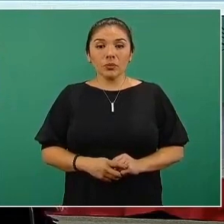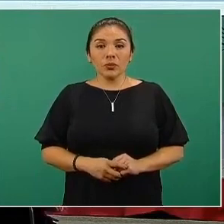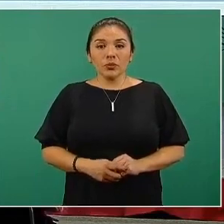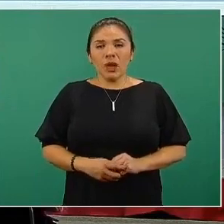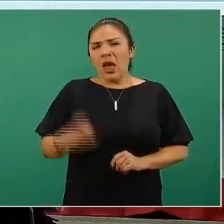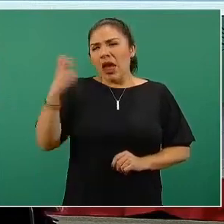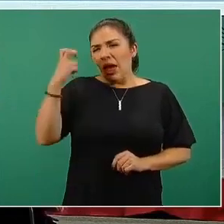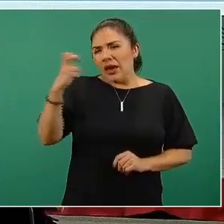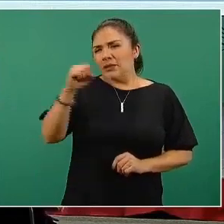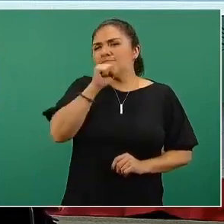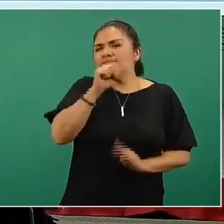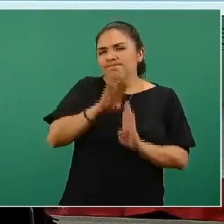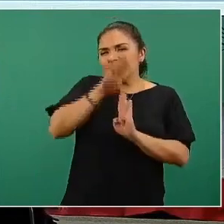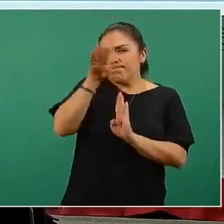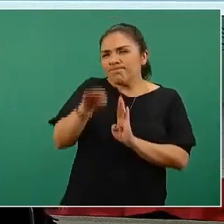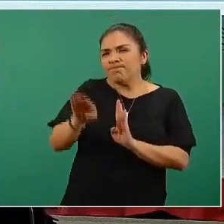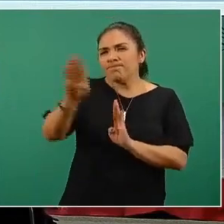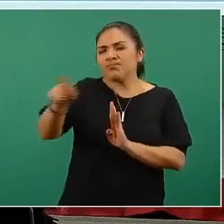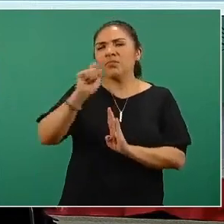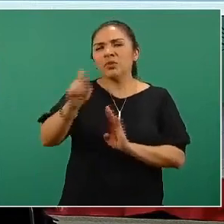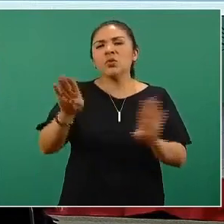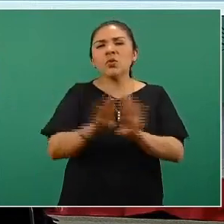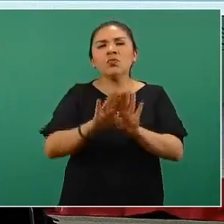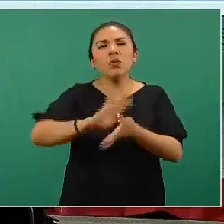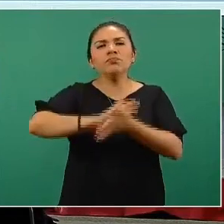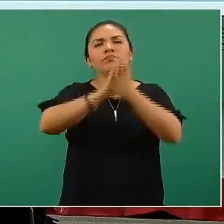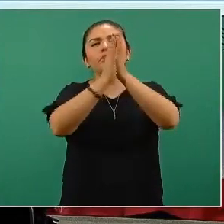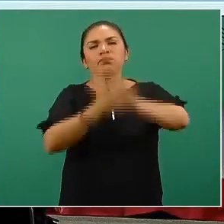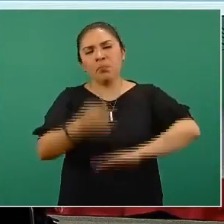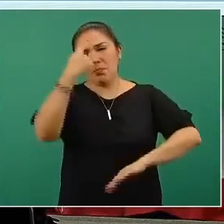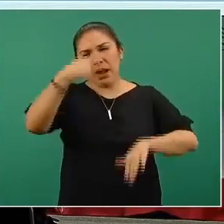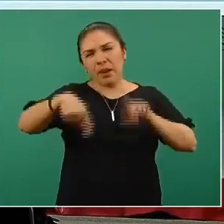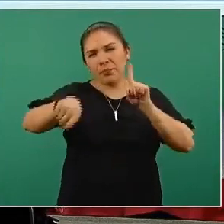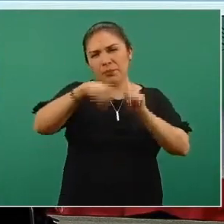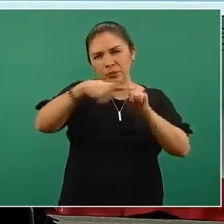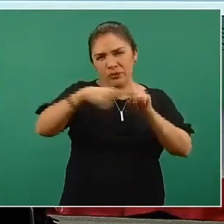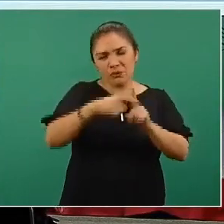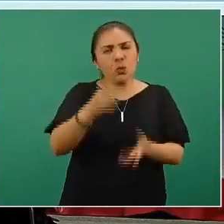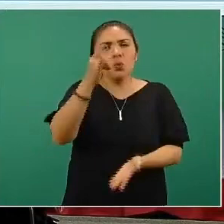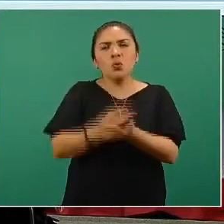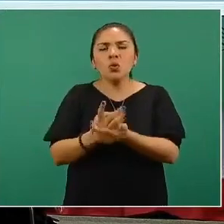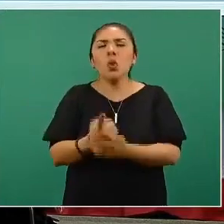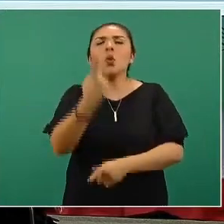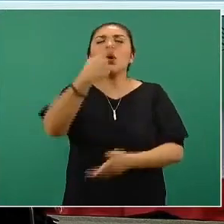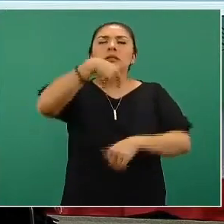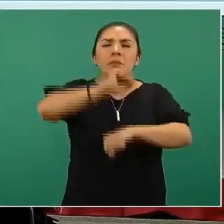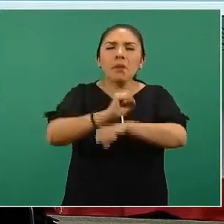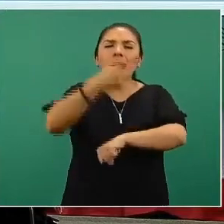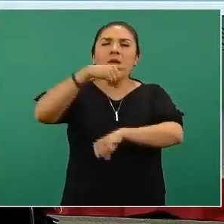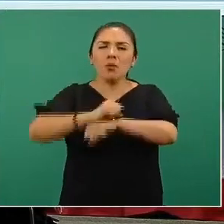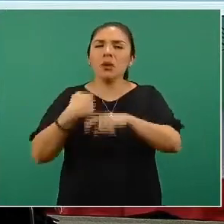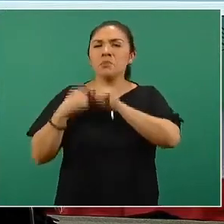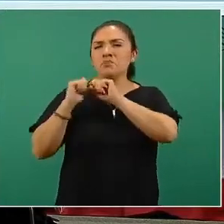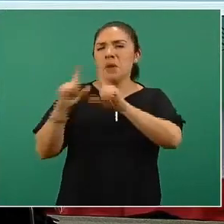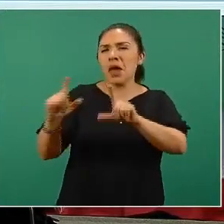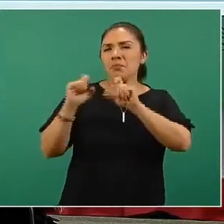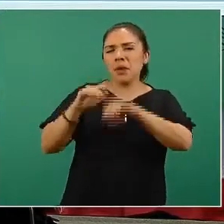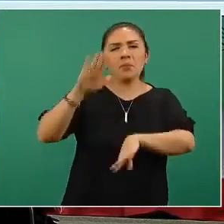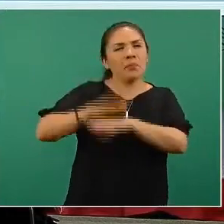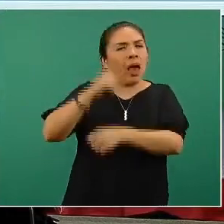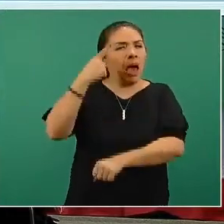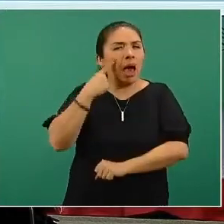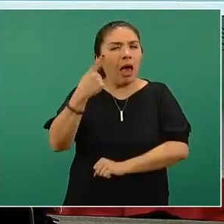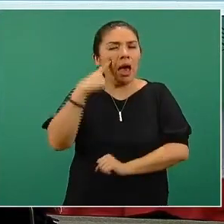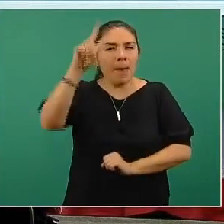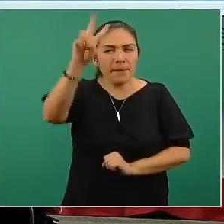Estas gráficas, que es la evolución de la positividad, la presentamos solamente una vez a la semana, creo que son los viernes cuando lo